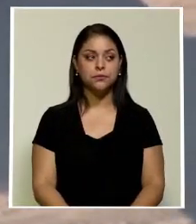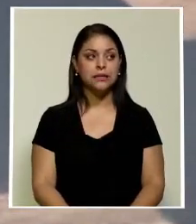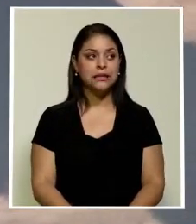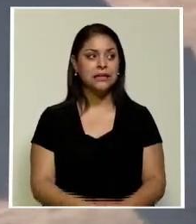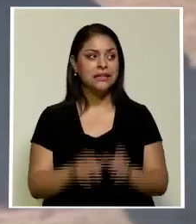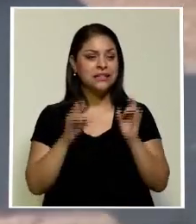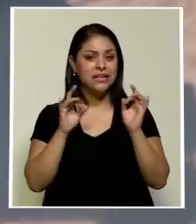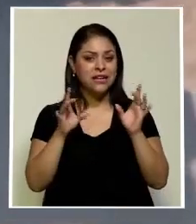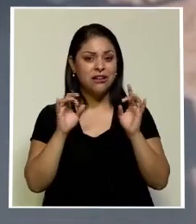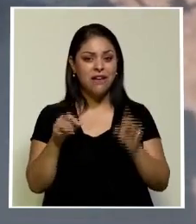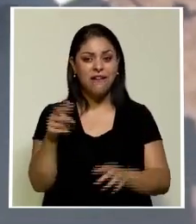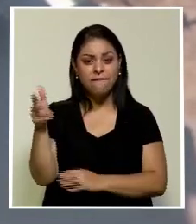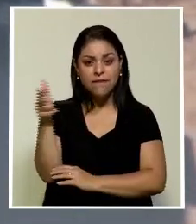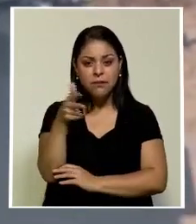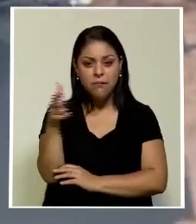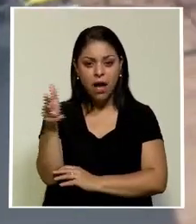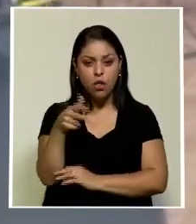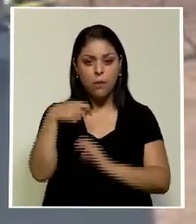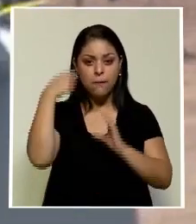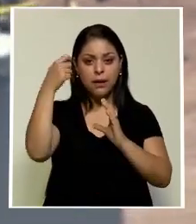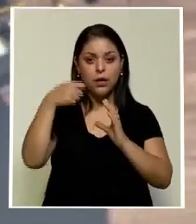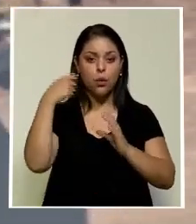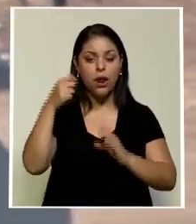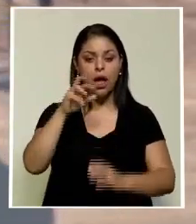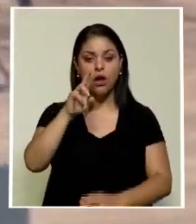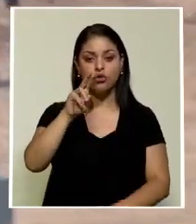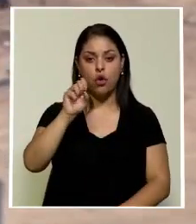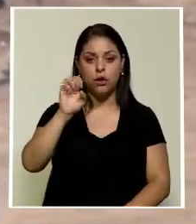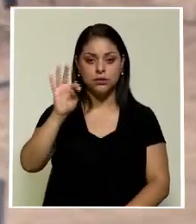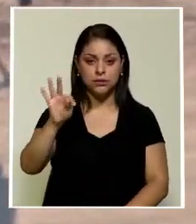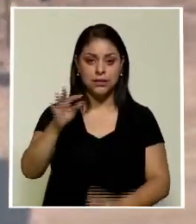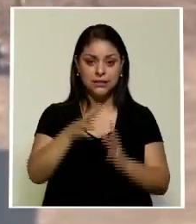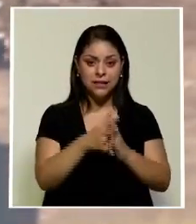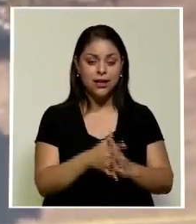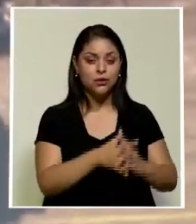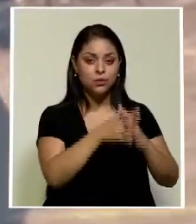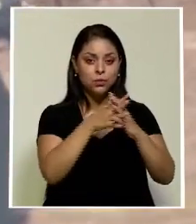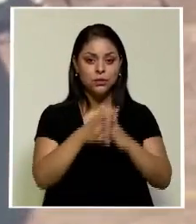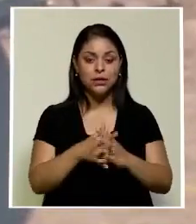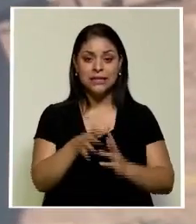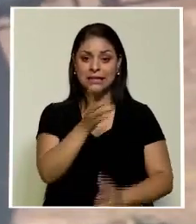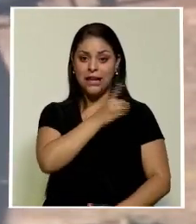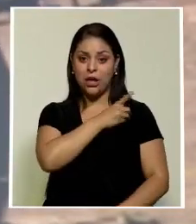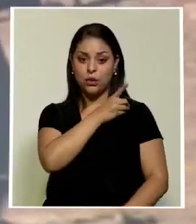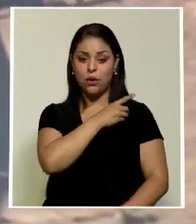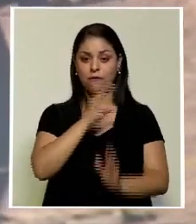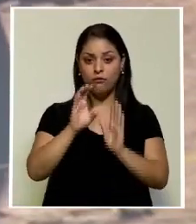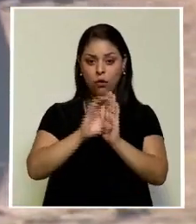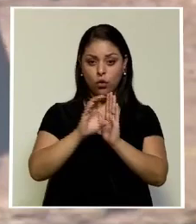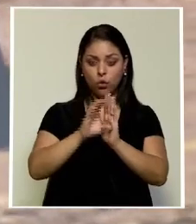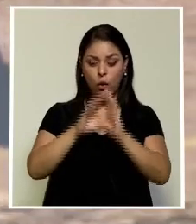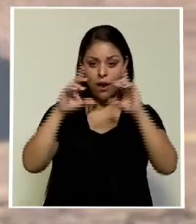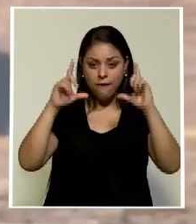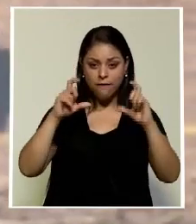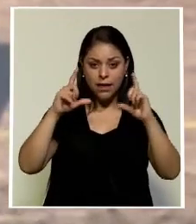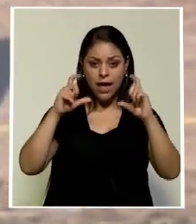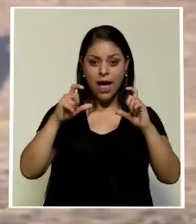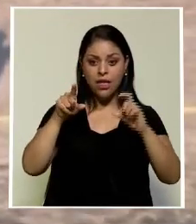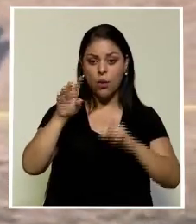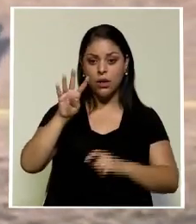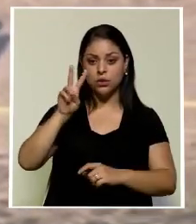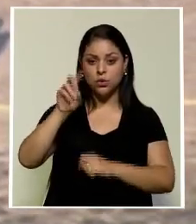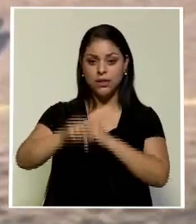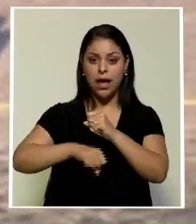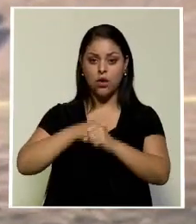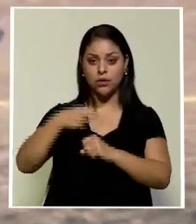Tragedia durante la filmación de la película Rust en Estados Unidos. La directora de fotografía Halyna Hutchins, de 42